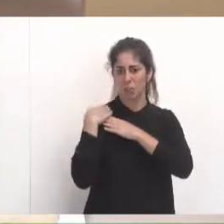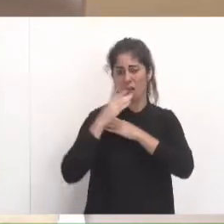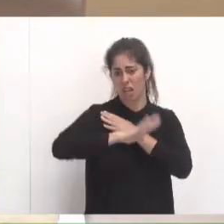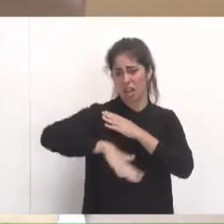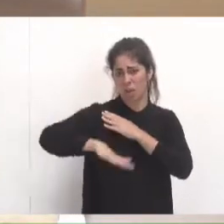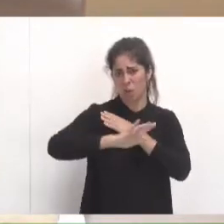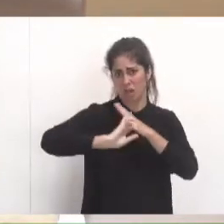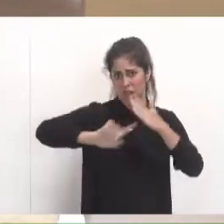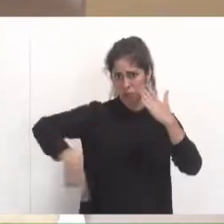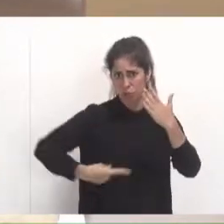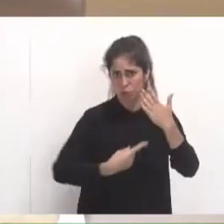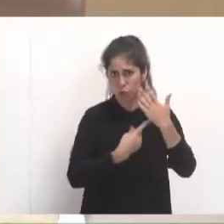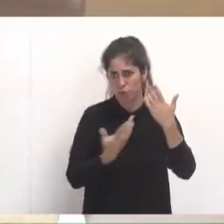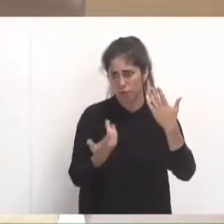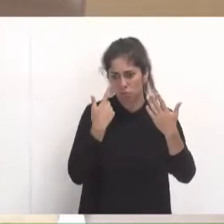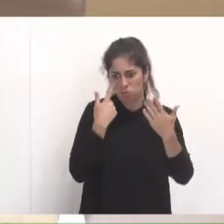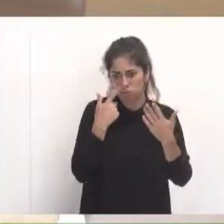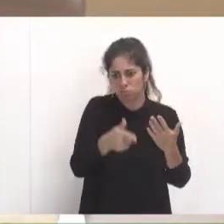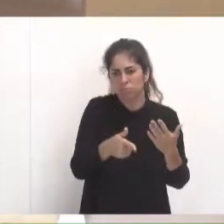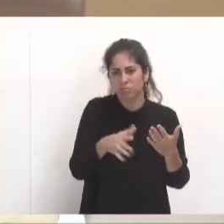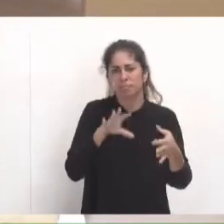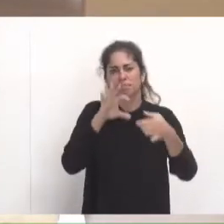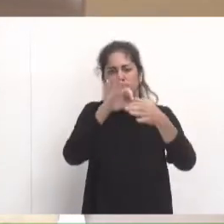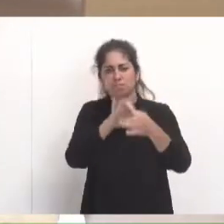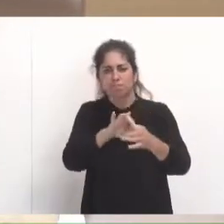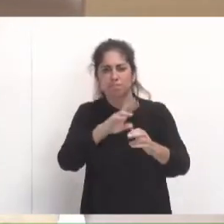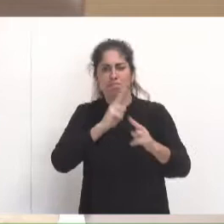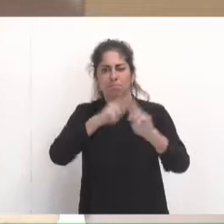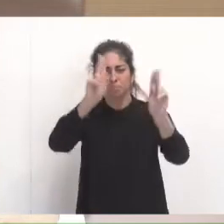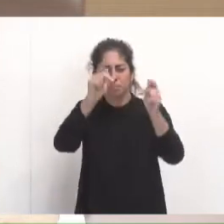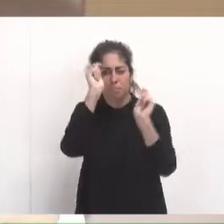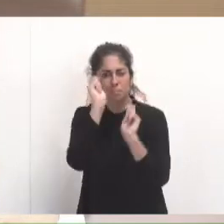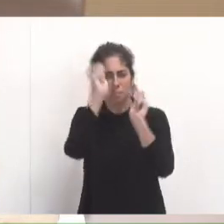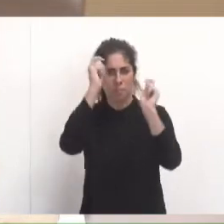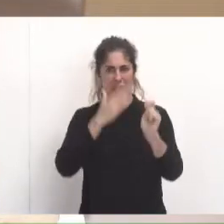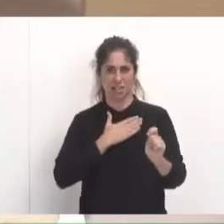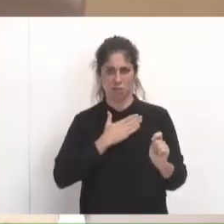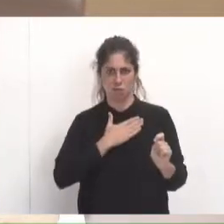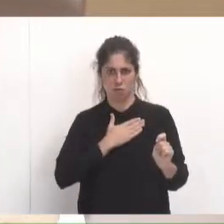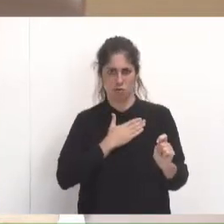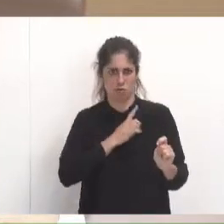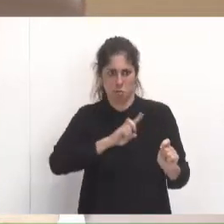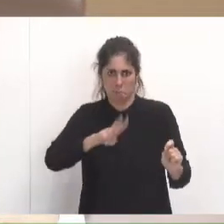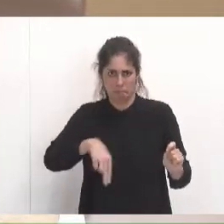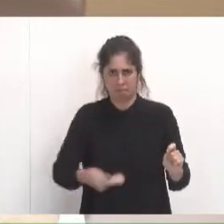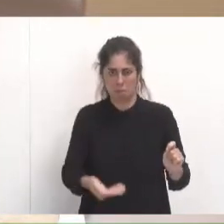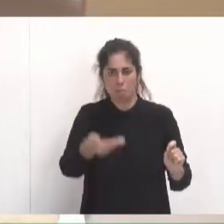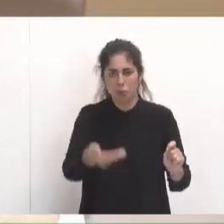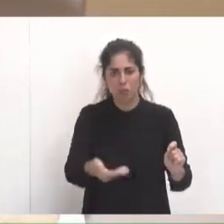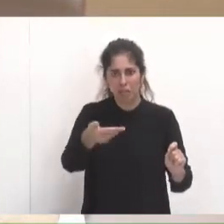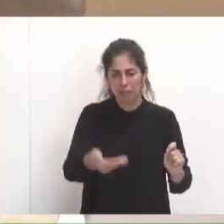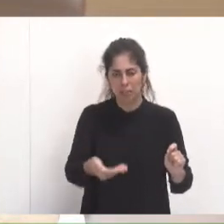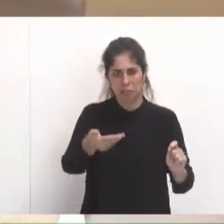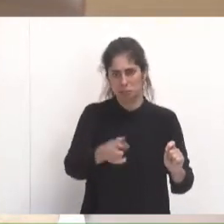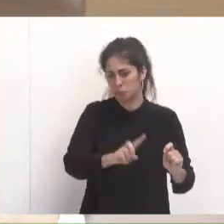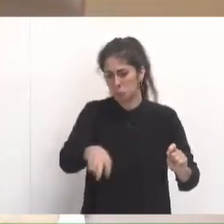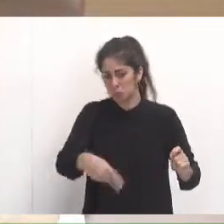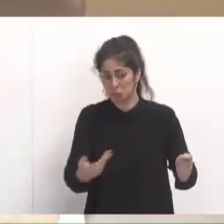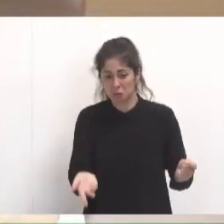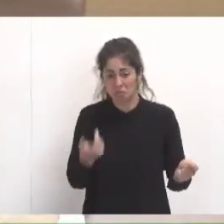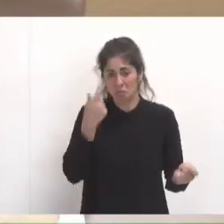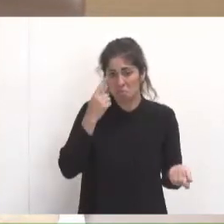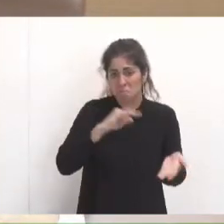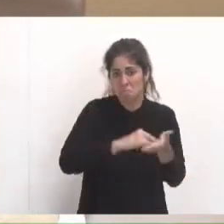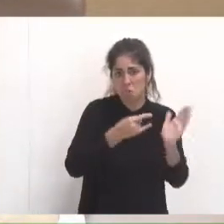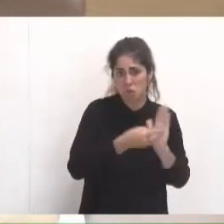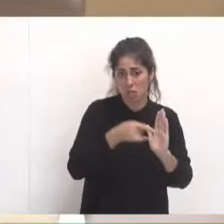ningún momento tiene ninguna afección patrimonial que sea importante para que afecte a ni a este